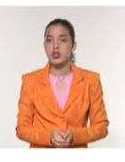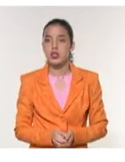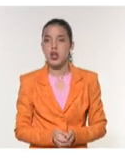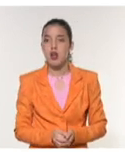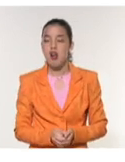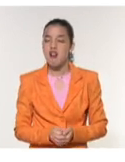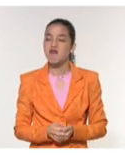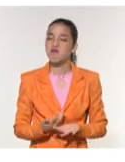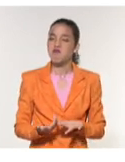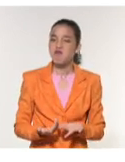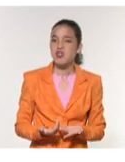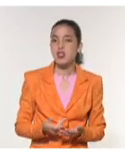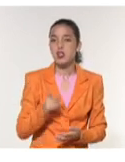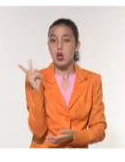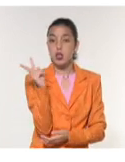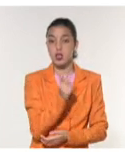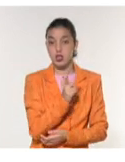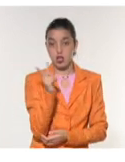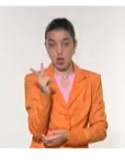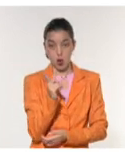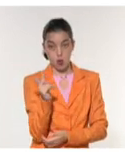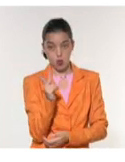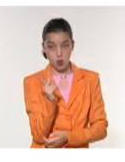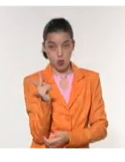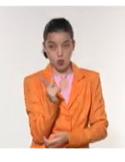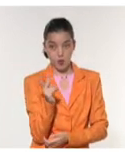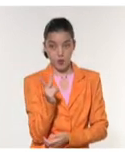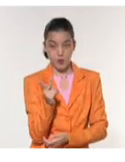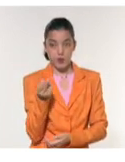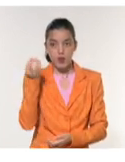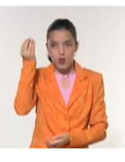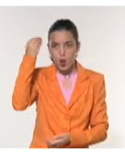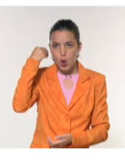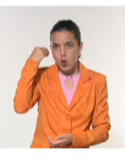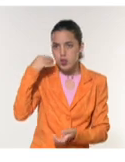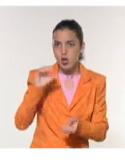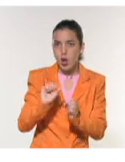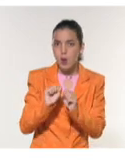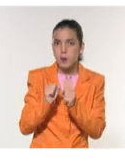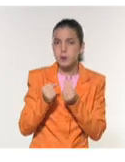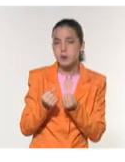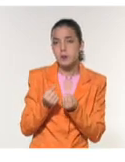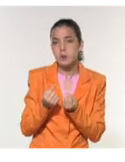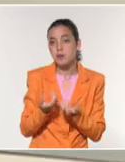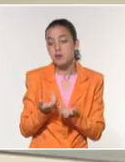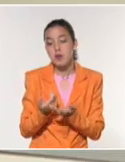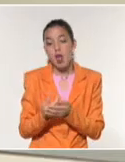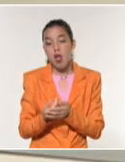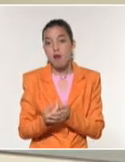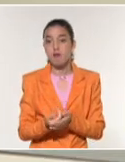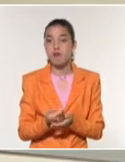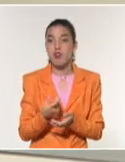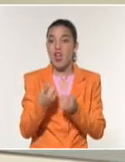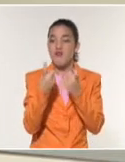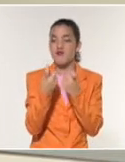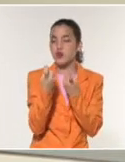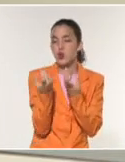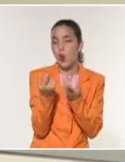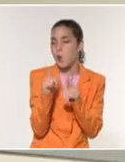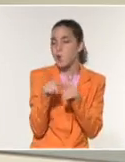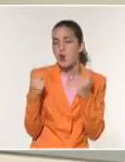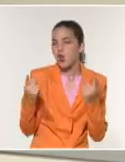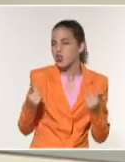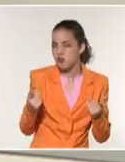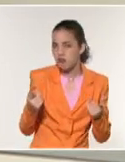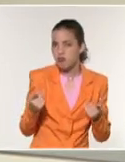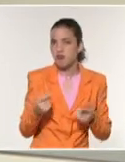una segunda a los efectos de conocer un requerimiento de por qué no pudo asistir o no asistió a ese primer llamado del